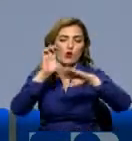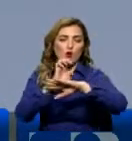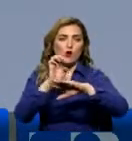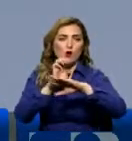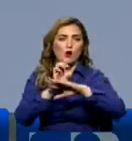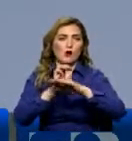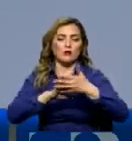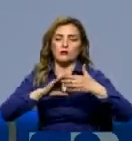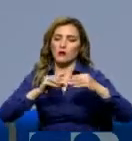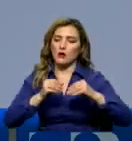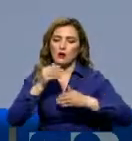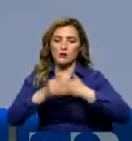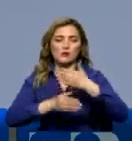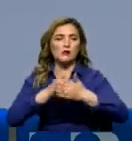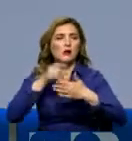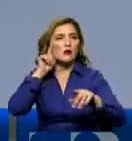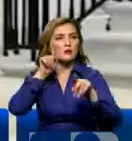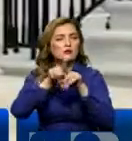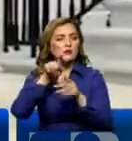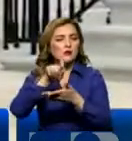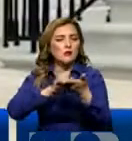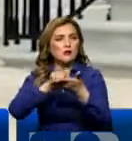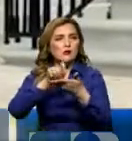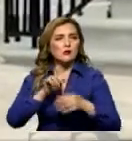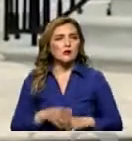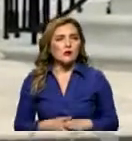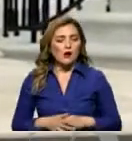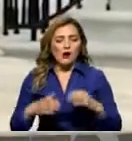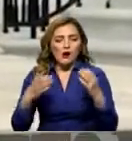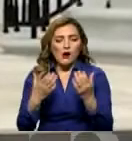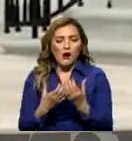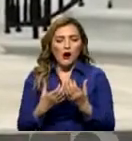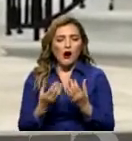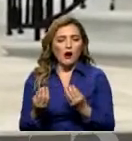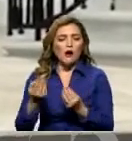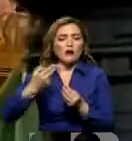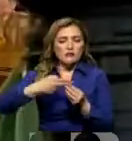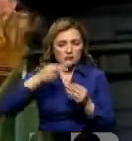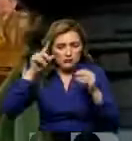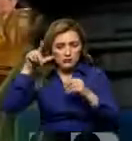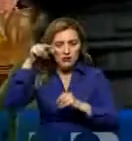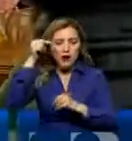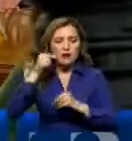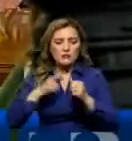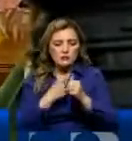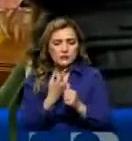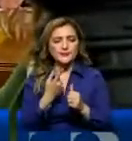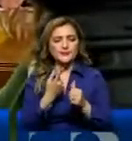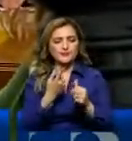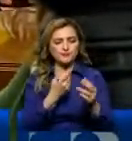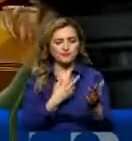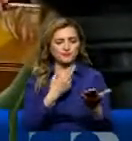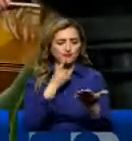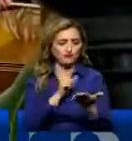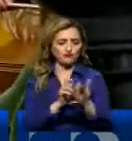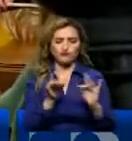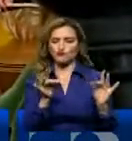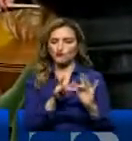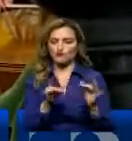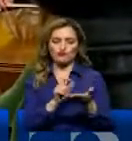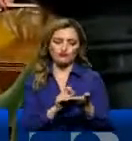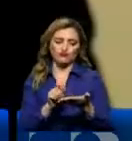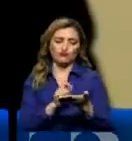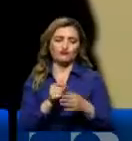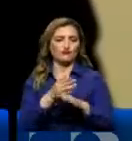camino bastante avanzado o acaso un acuerdo firmado. Una vez que la comisión conformada por el gobierno tenga las primeras conclusiones, estas